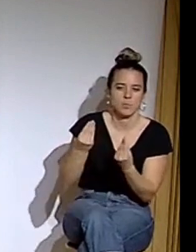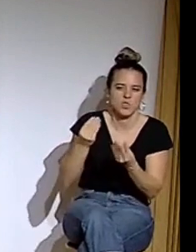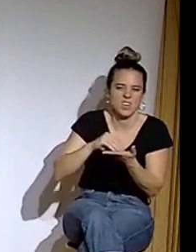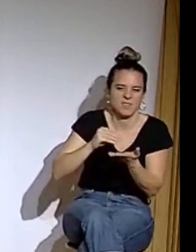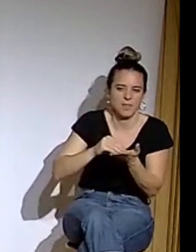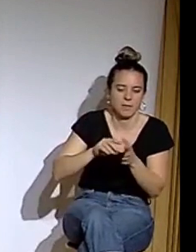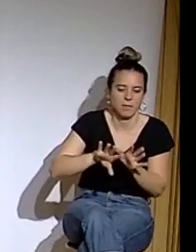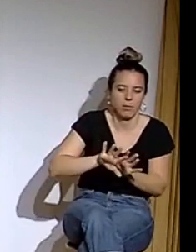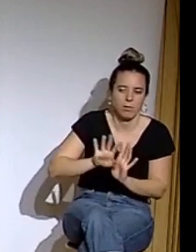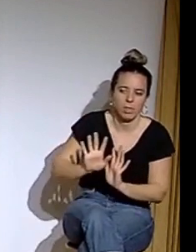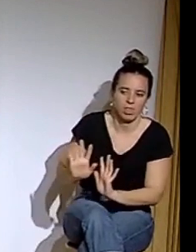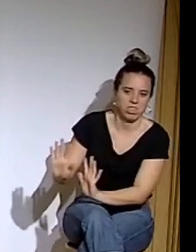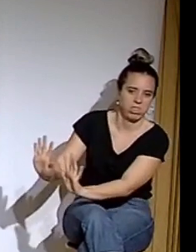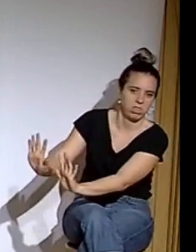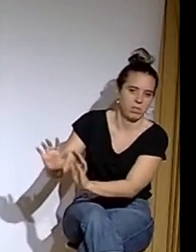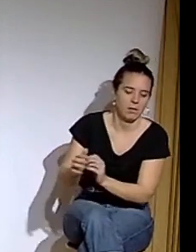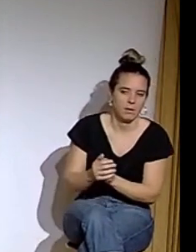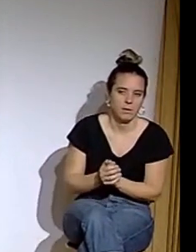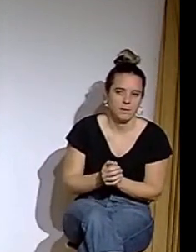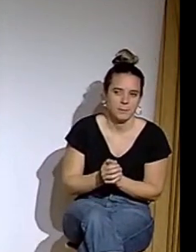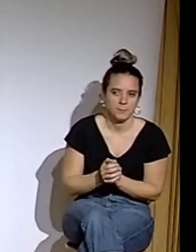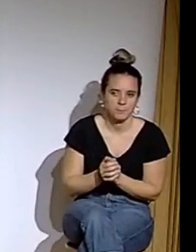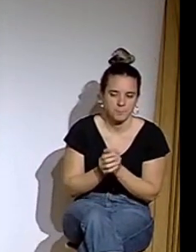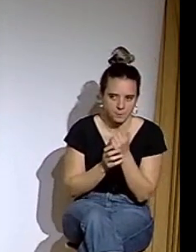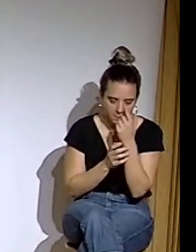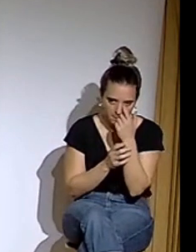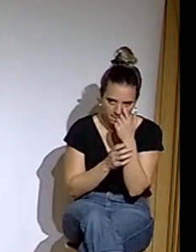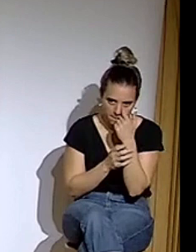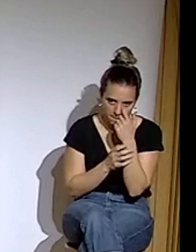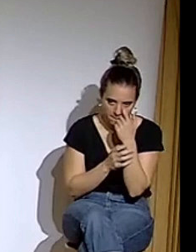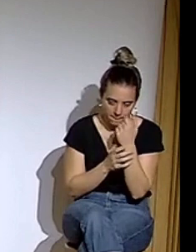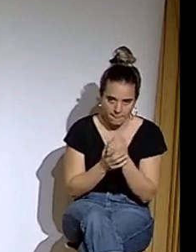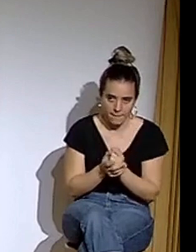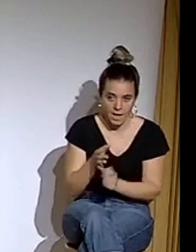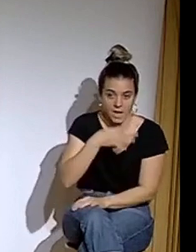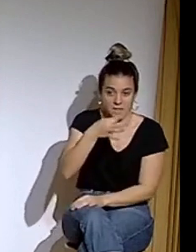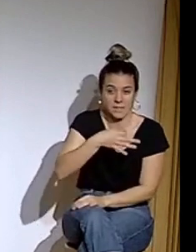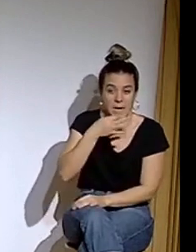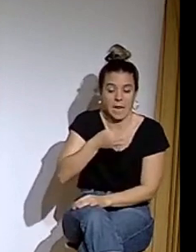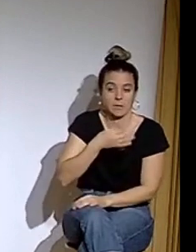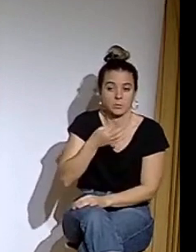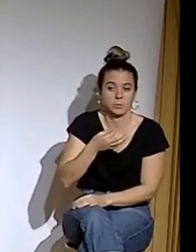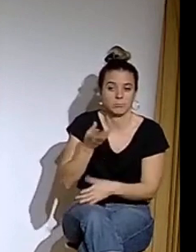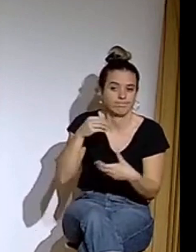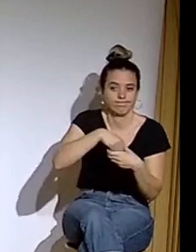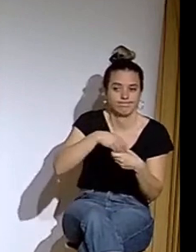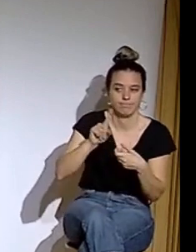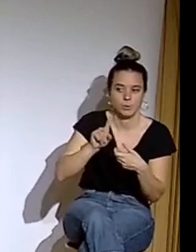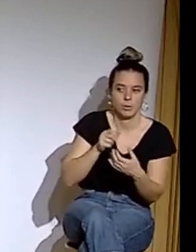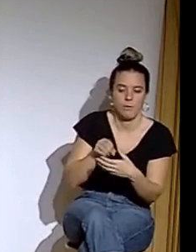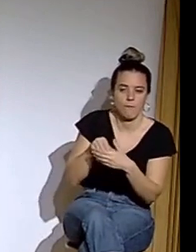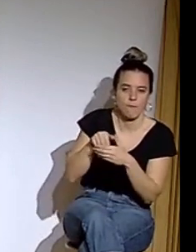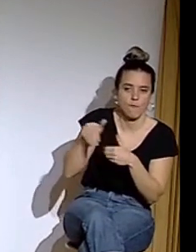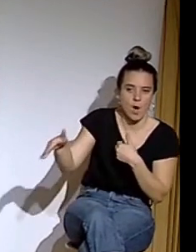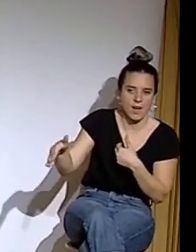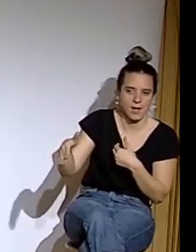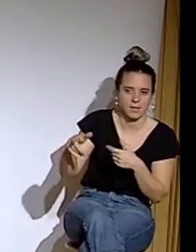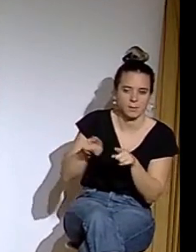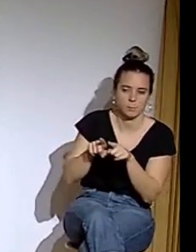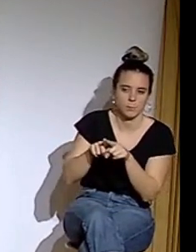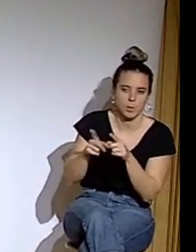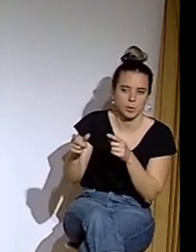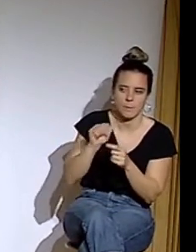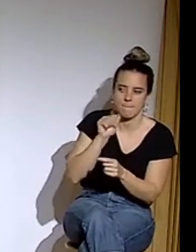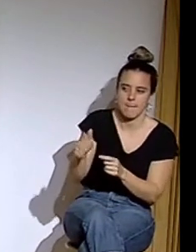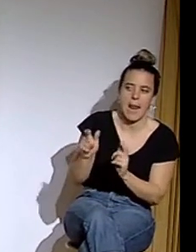que que no se no se incorpora en el relato no y que se demoniza y creo que ahí hay un gran paralelismo